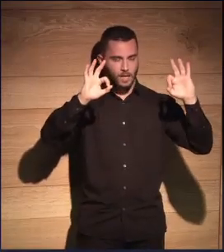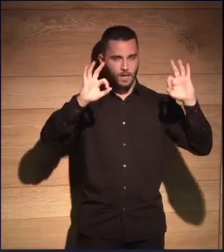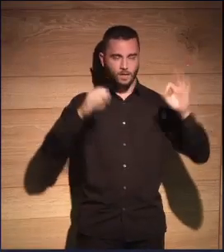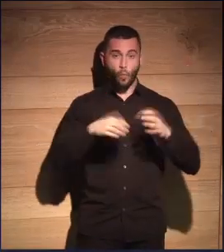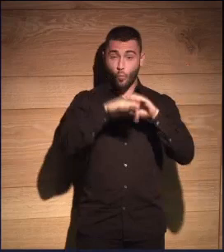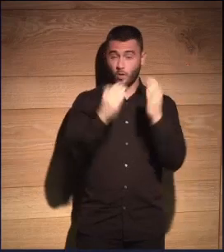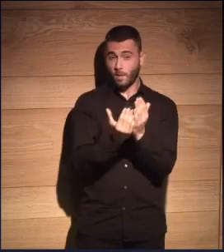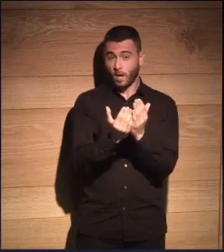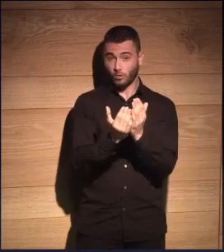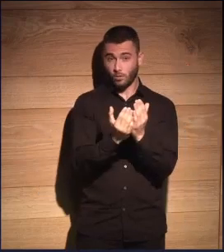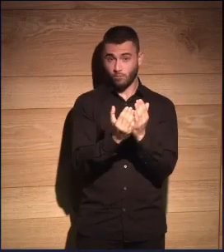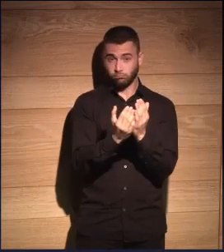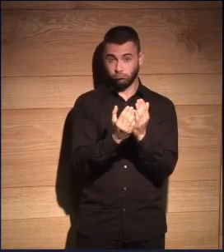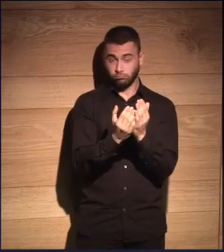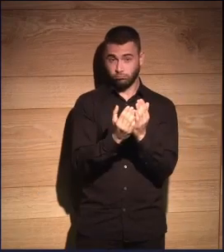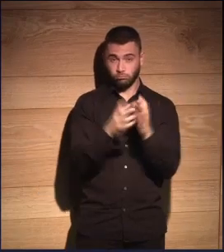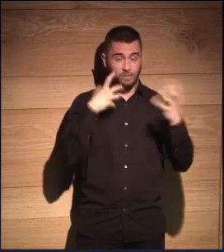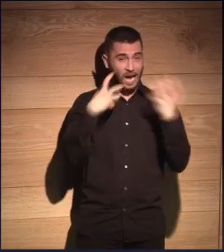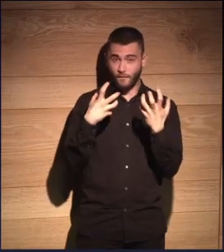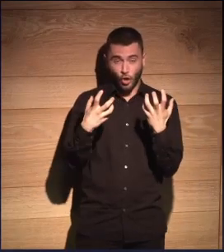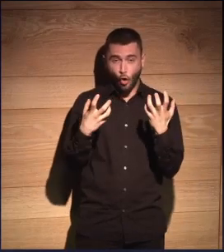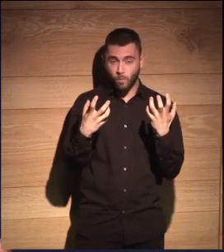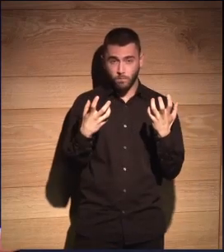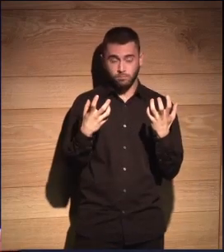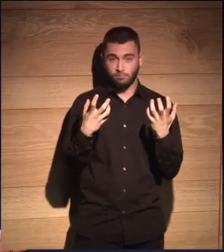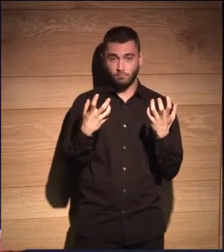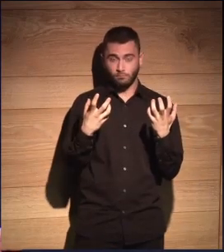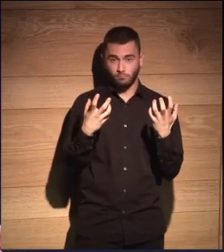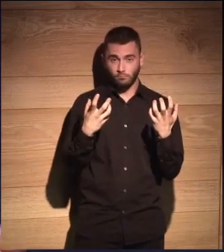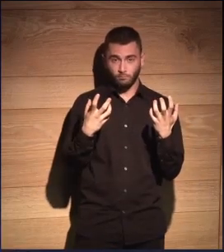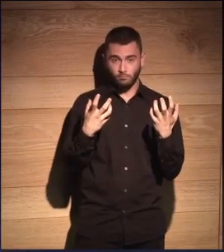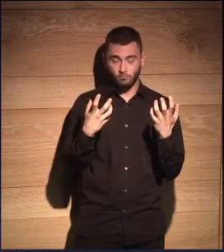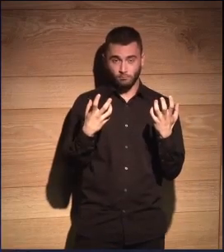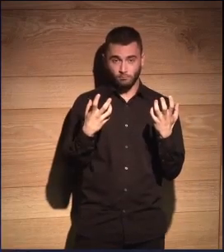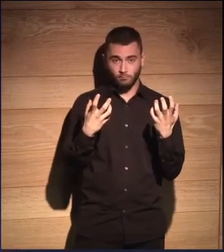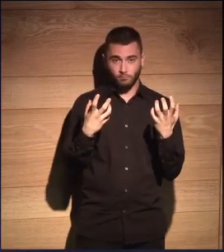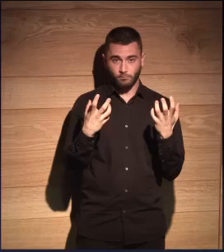universo gráficamente, que yo creo que es